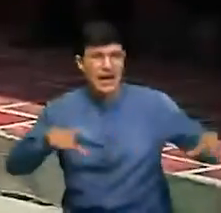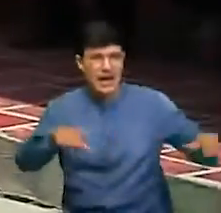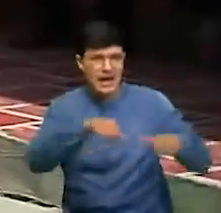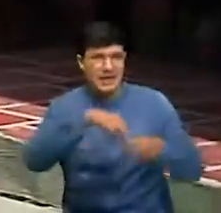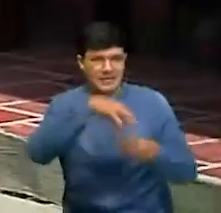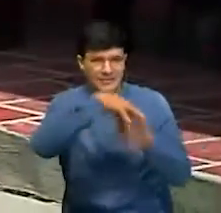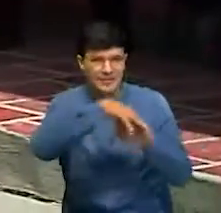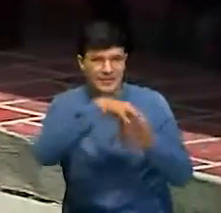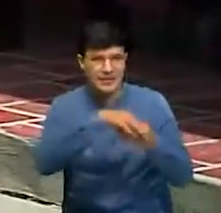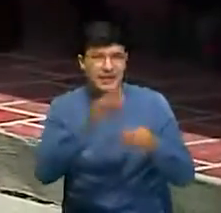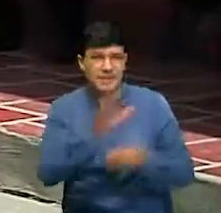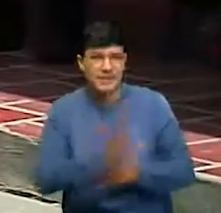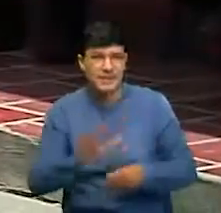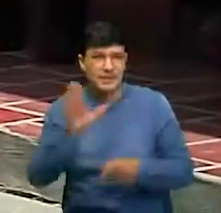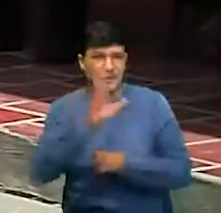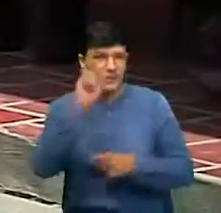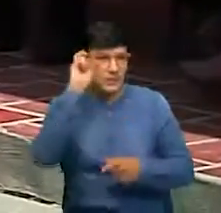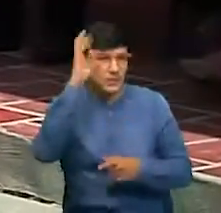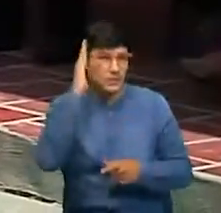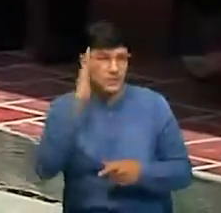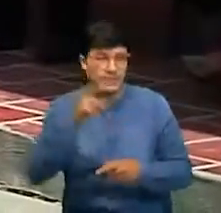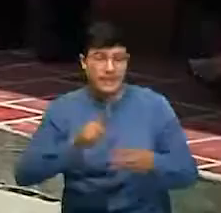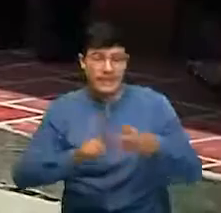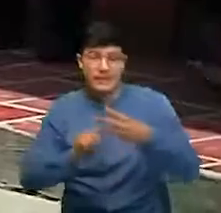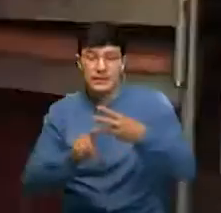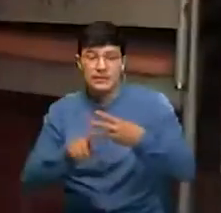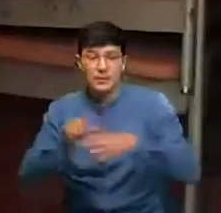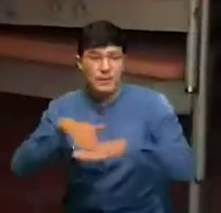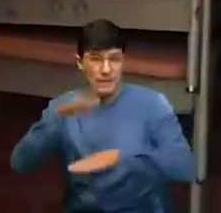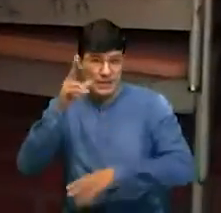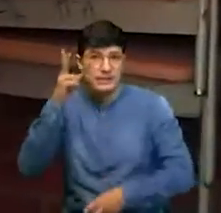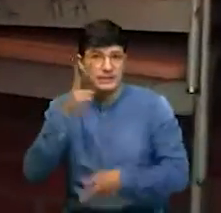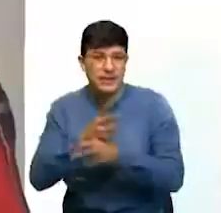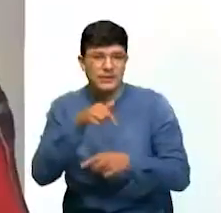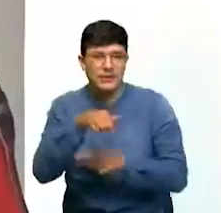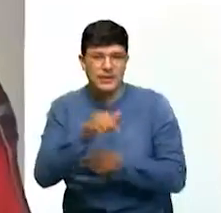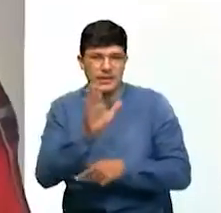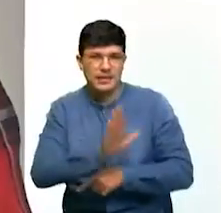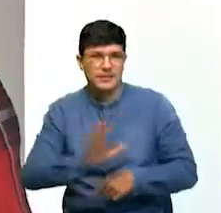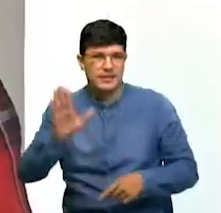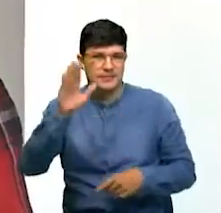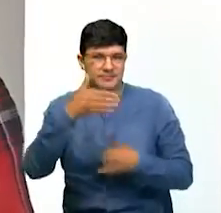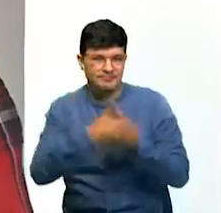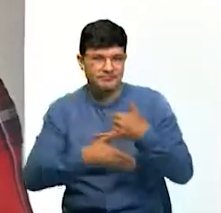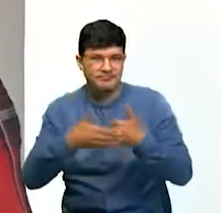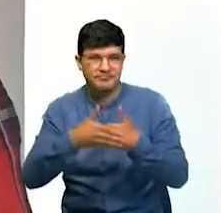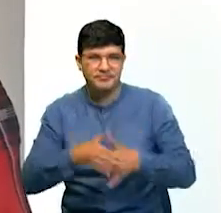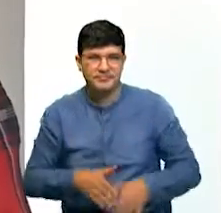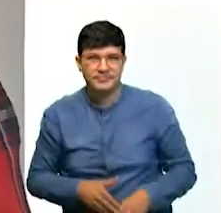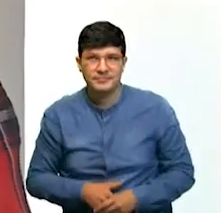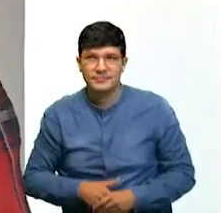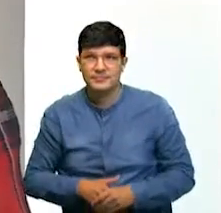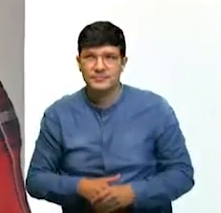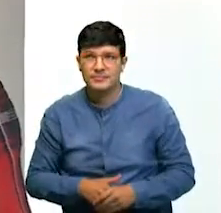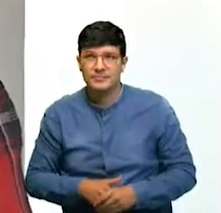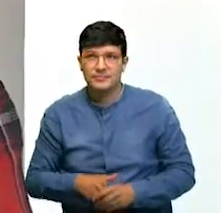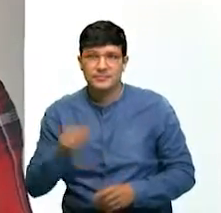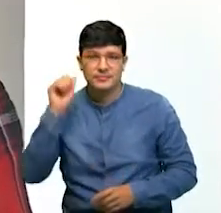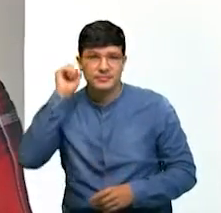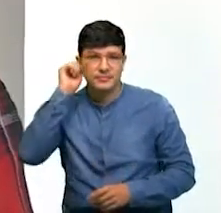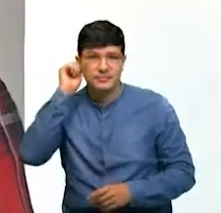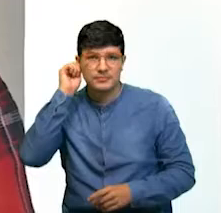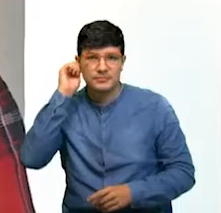tercer departamento con riesgo según la defensoría del pueblo situación que desde luego pone alerta frente a la campaña